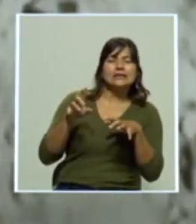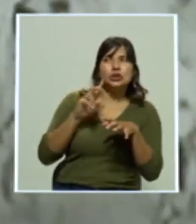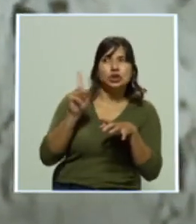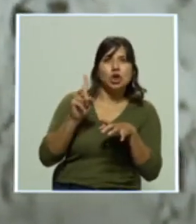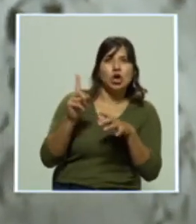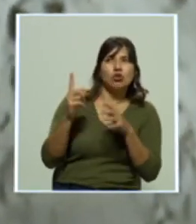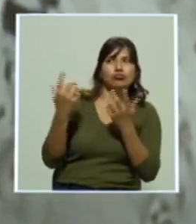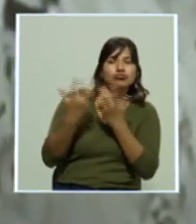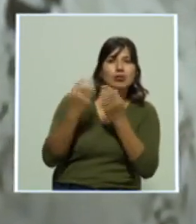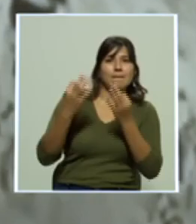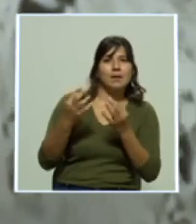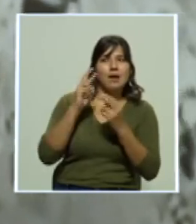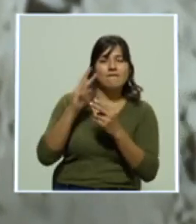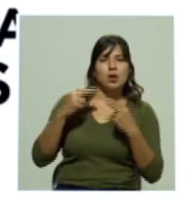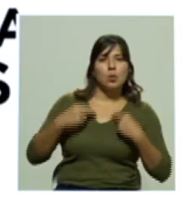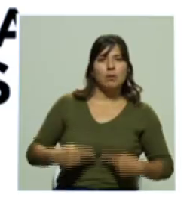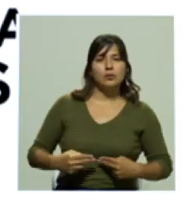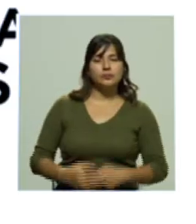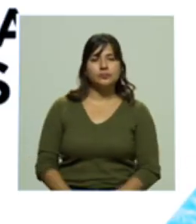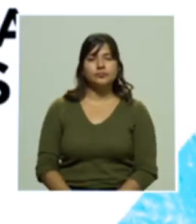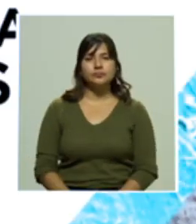humanos.